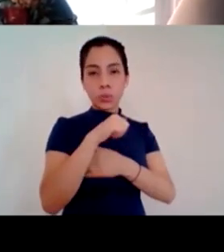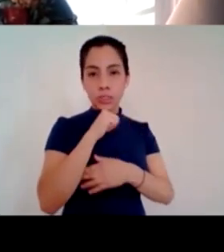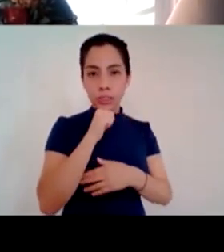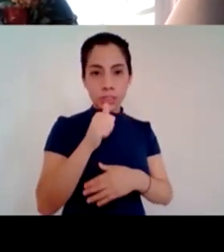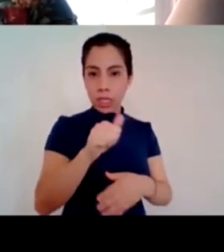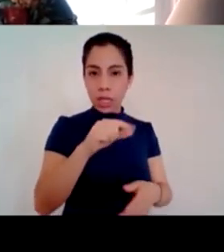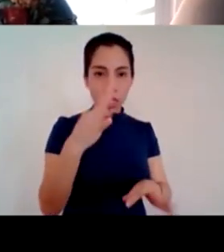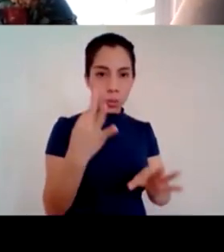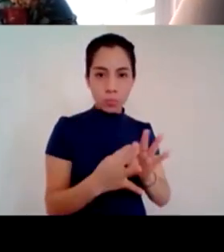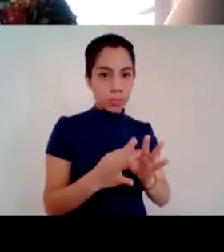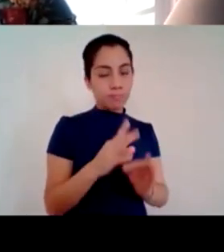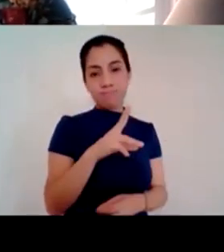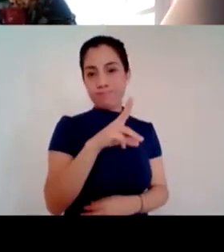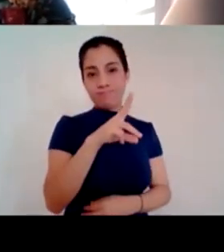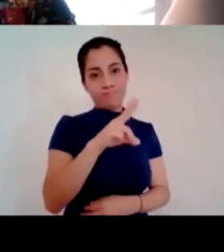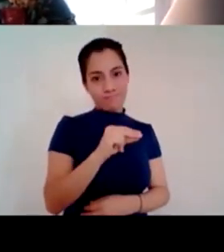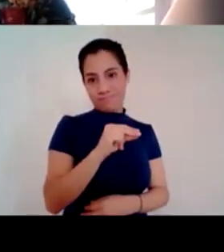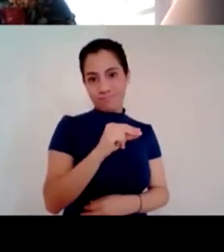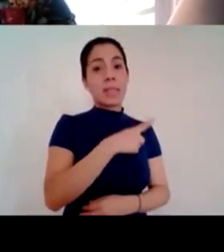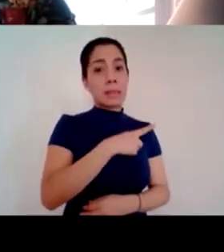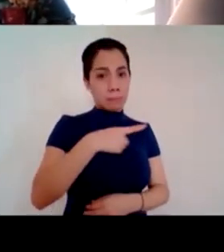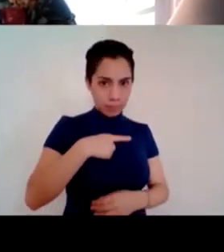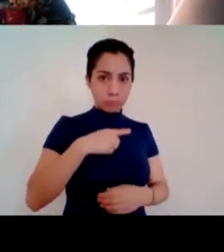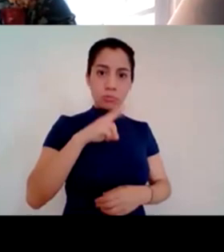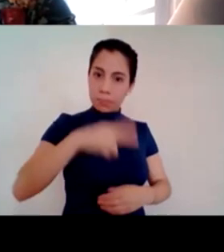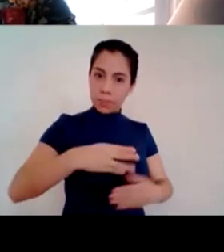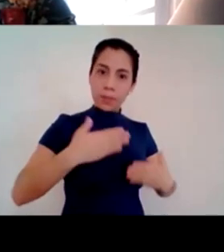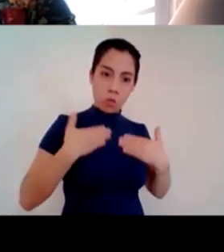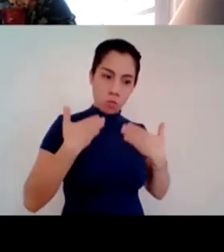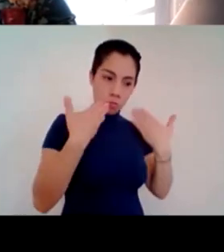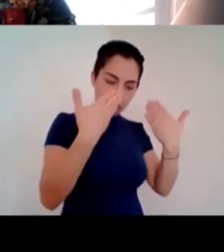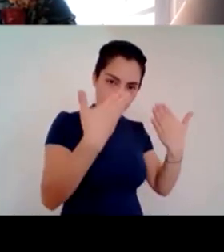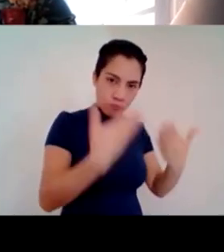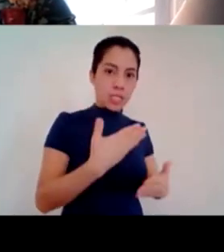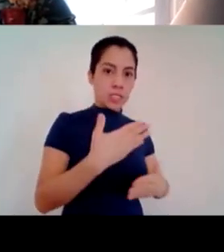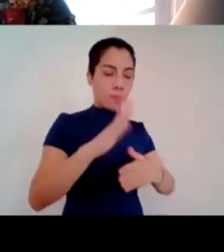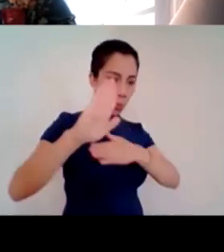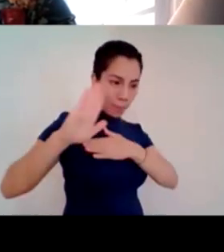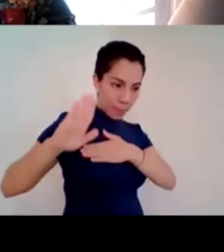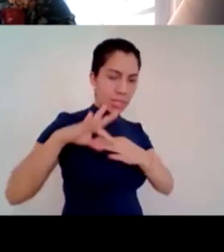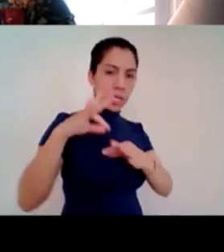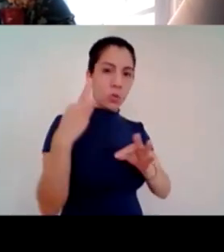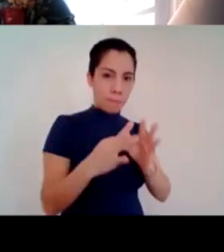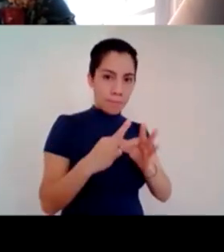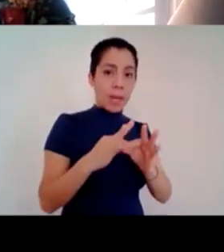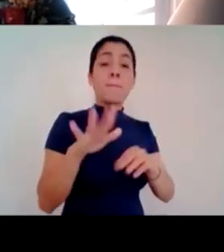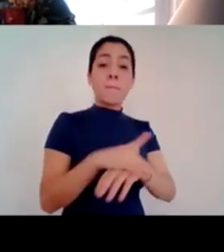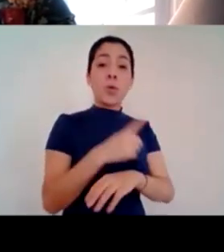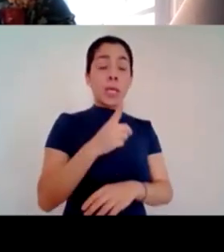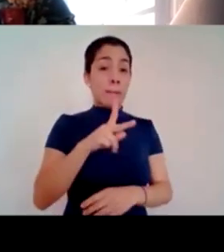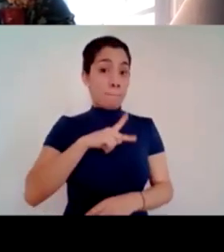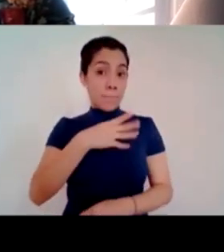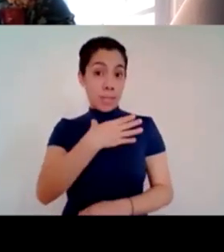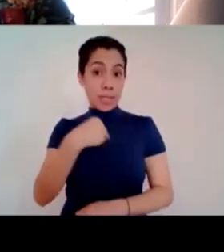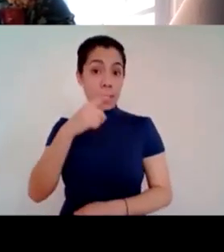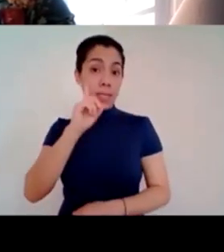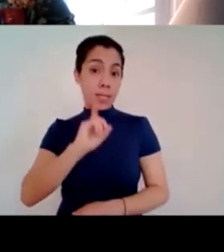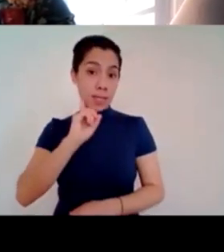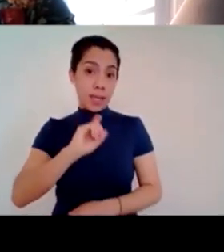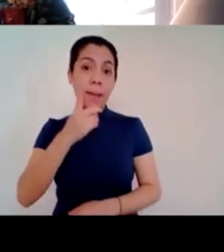mi hija que me dice muchas muy seguido y es muy lindo ha sido yo sé que lo que tú me dices me lo vas a cumplir